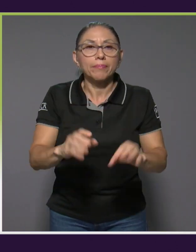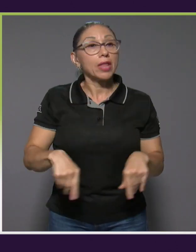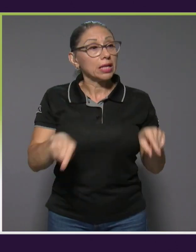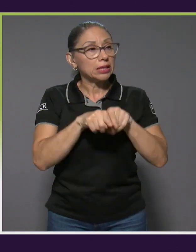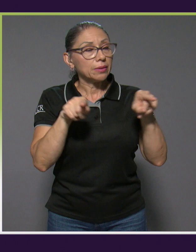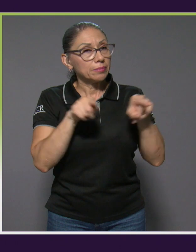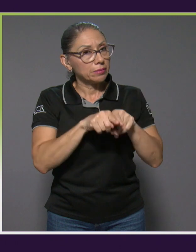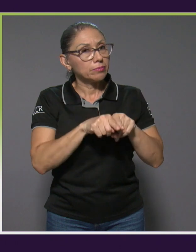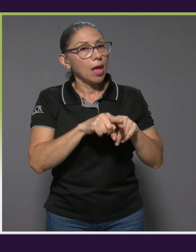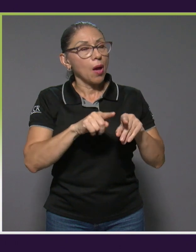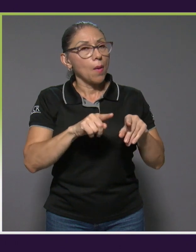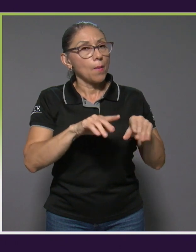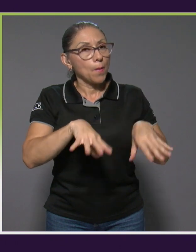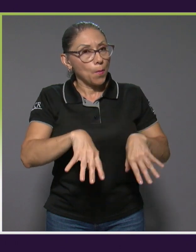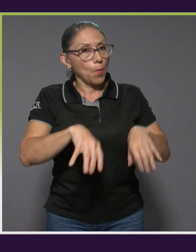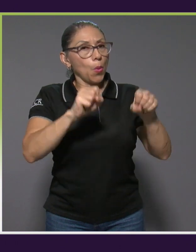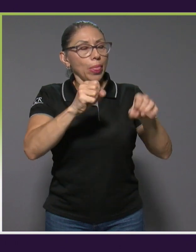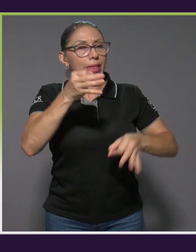ha establecido